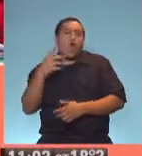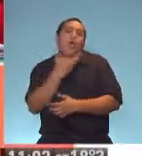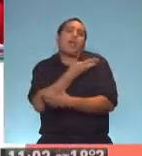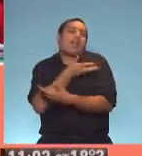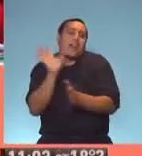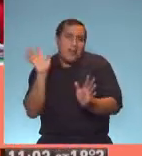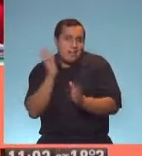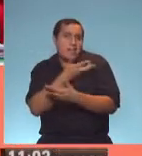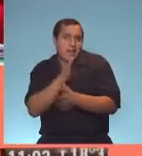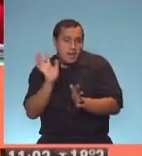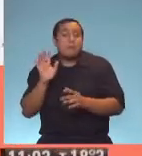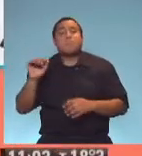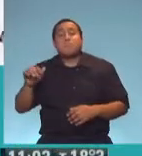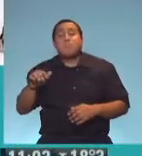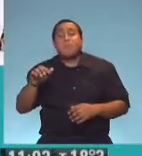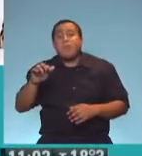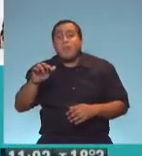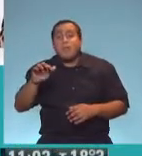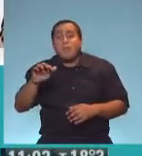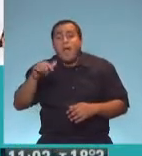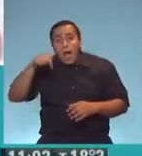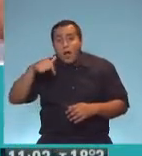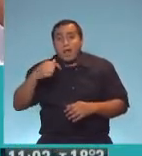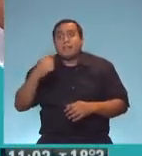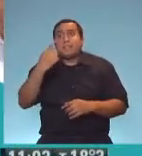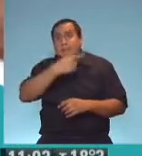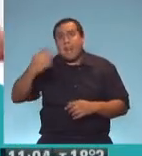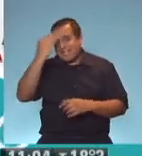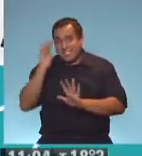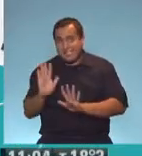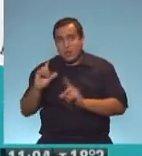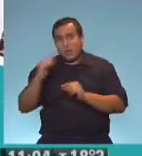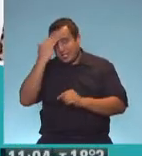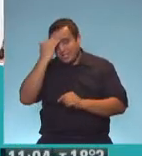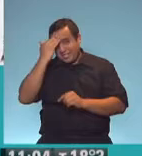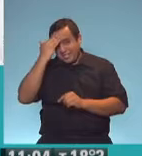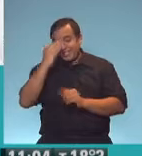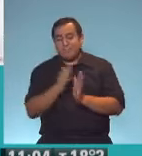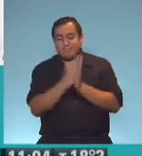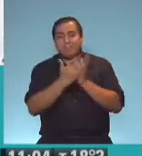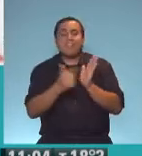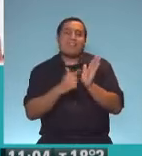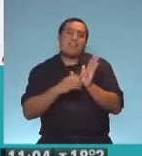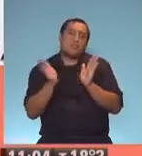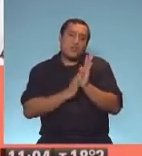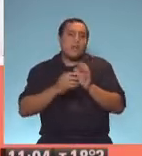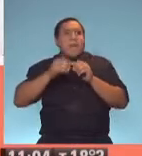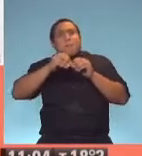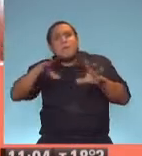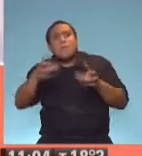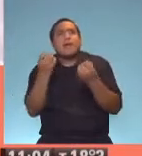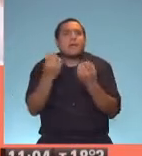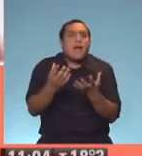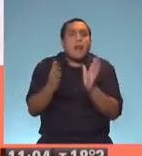En general. Perfecto. Estamos ahora transitando la semana epidemiológica 15 y en el último boletín epidemiológico que se publica en